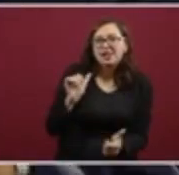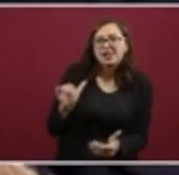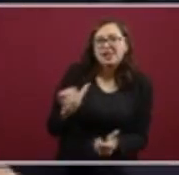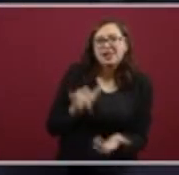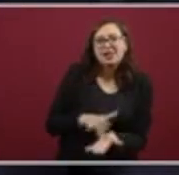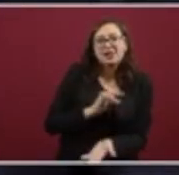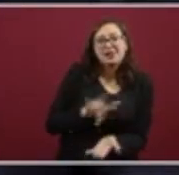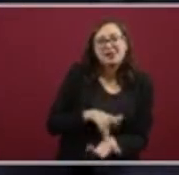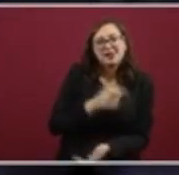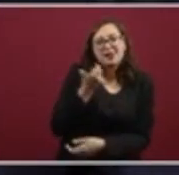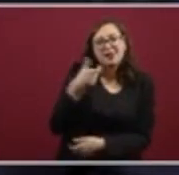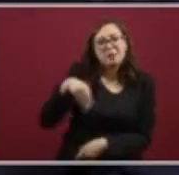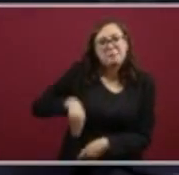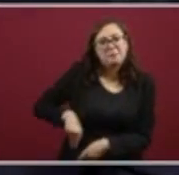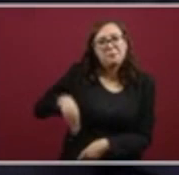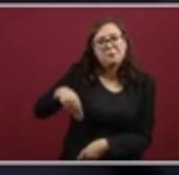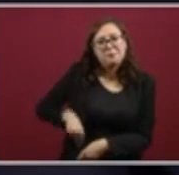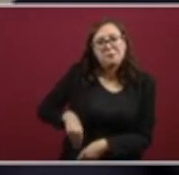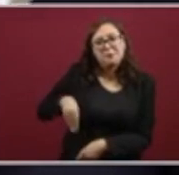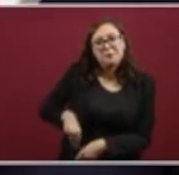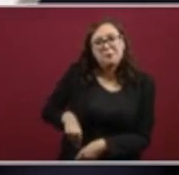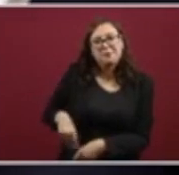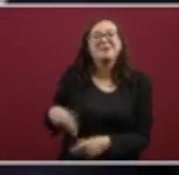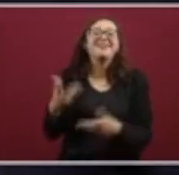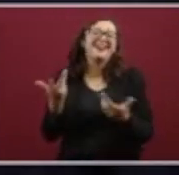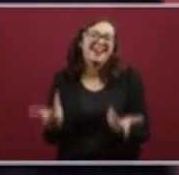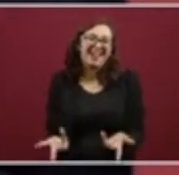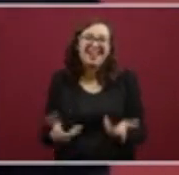desorden bien